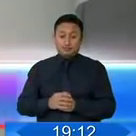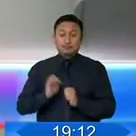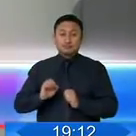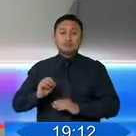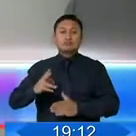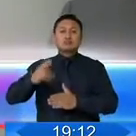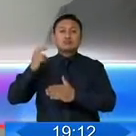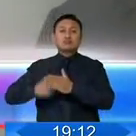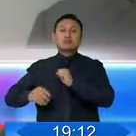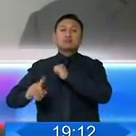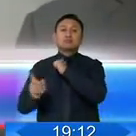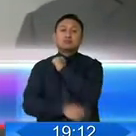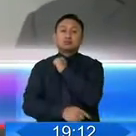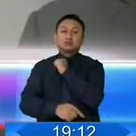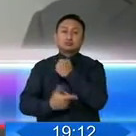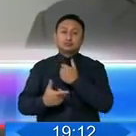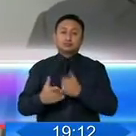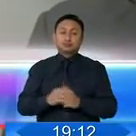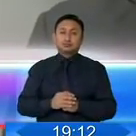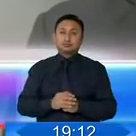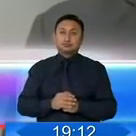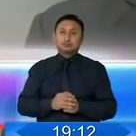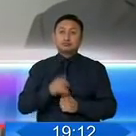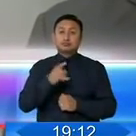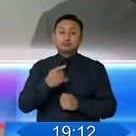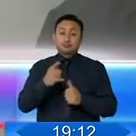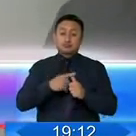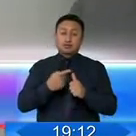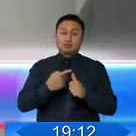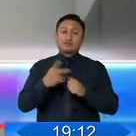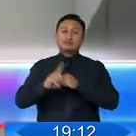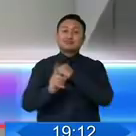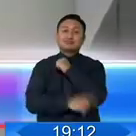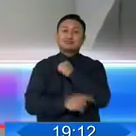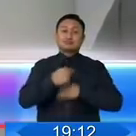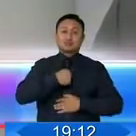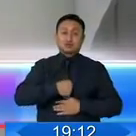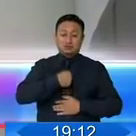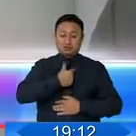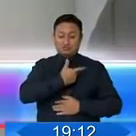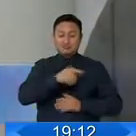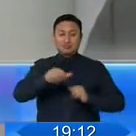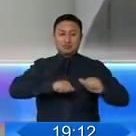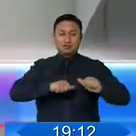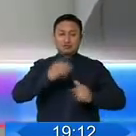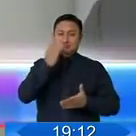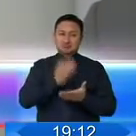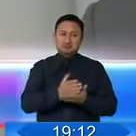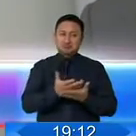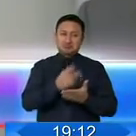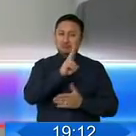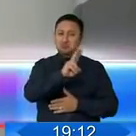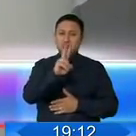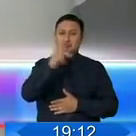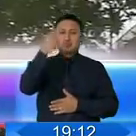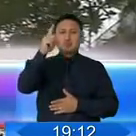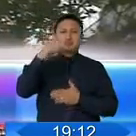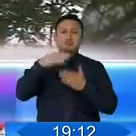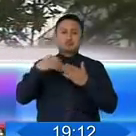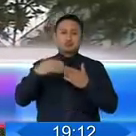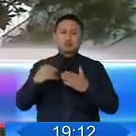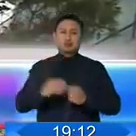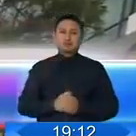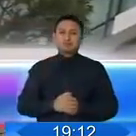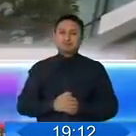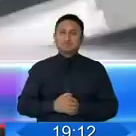sancionan con predeterminaciones de orden civil y de orden administrativo por alrededor de 22 millones de dólares. Según